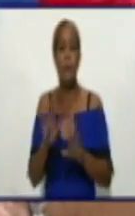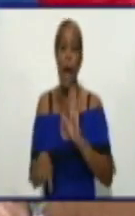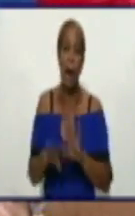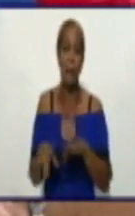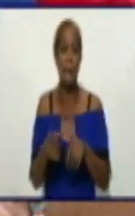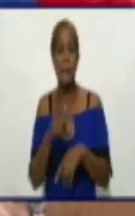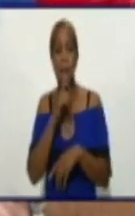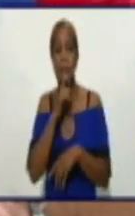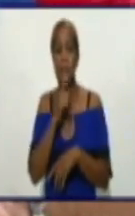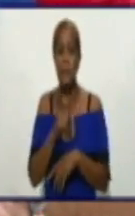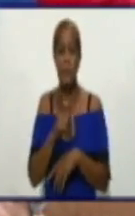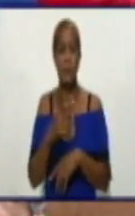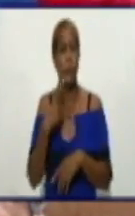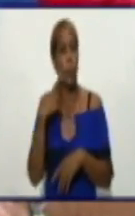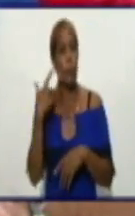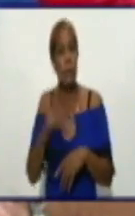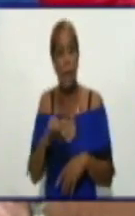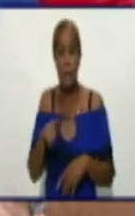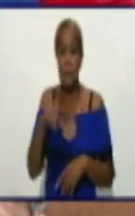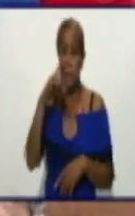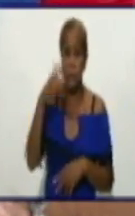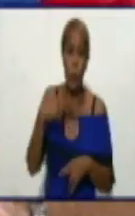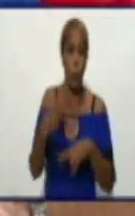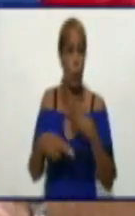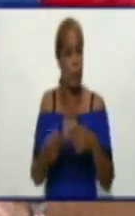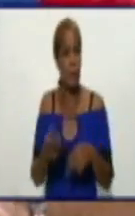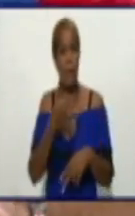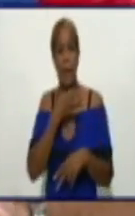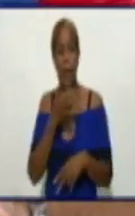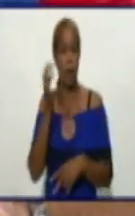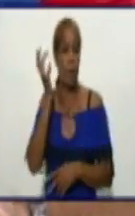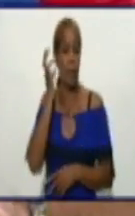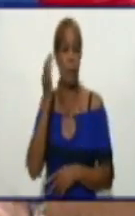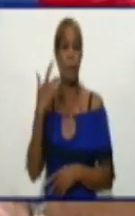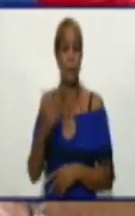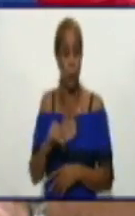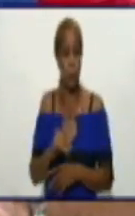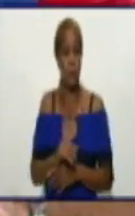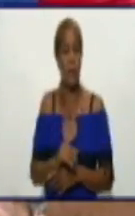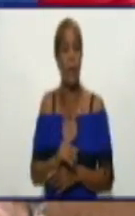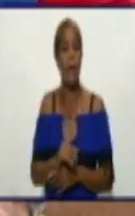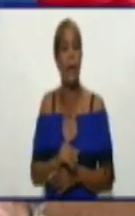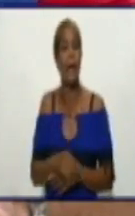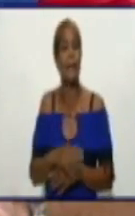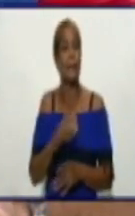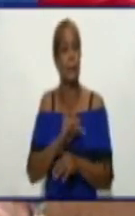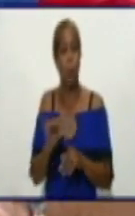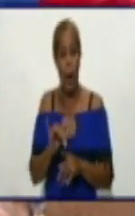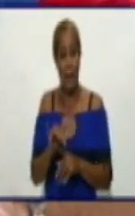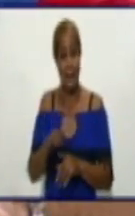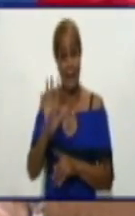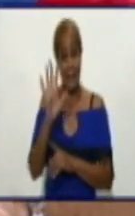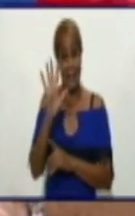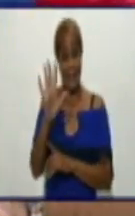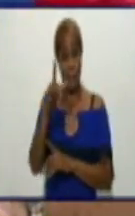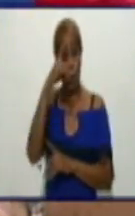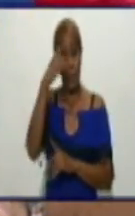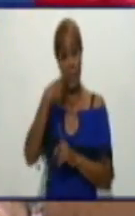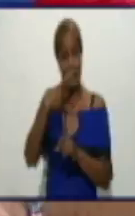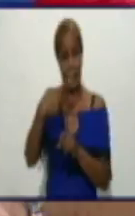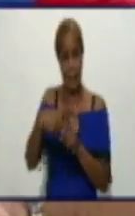explique y se le da la información oportuna. Ahora, 5 de septiembre hasta el 5 de octubre, por un término también de un mes, se le hace la